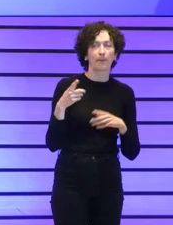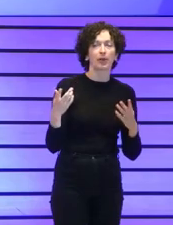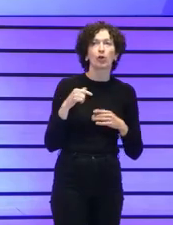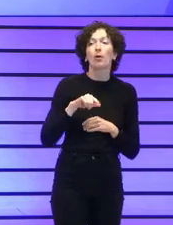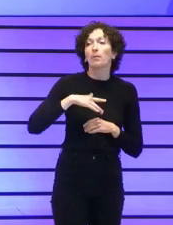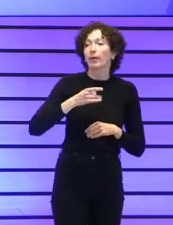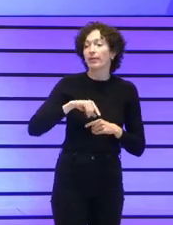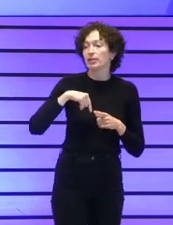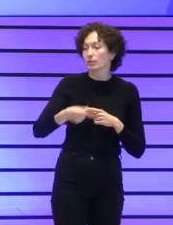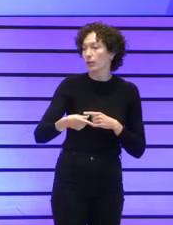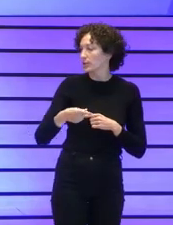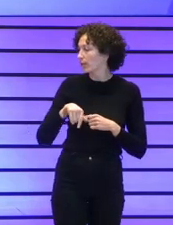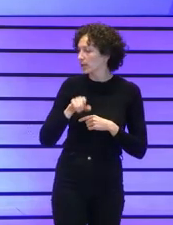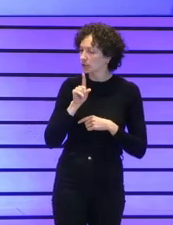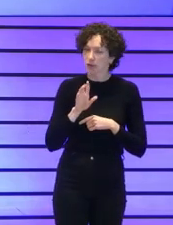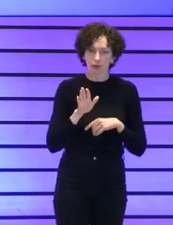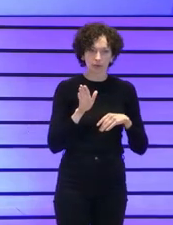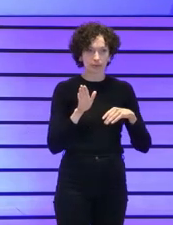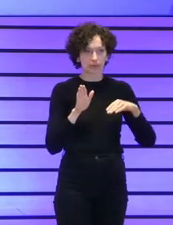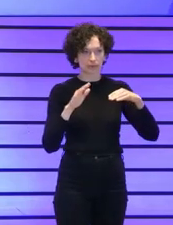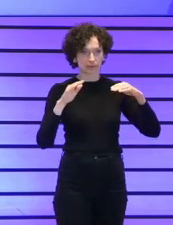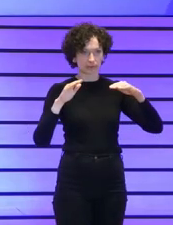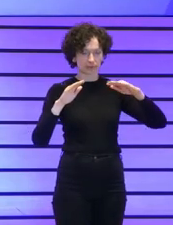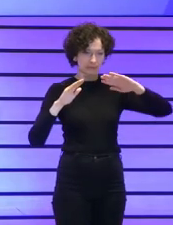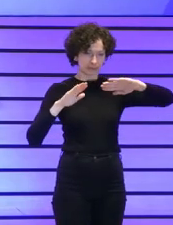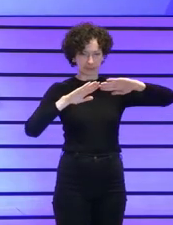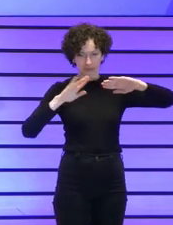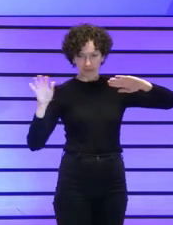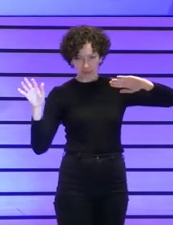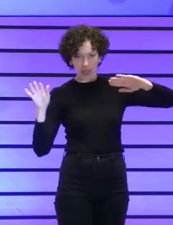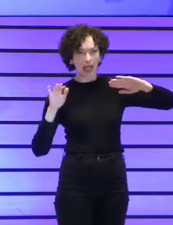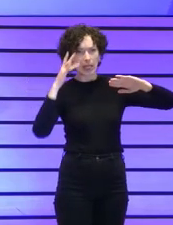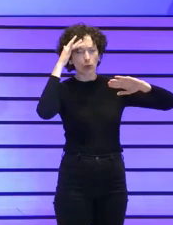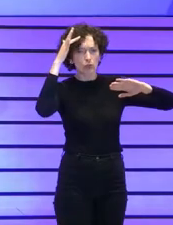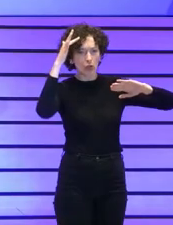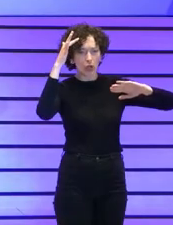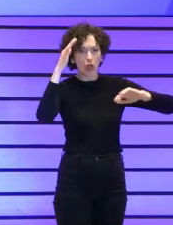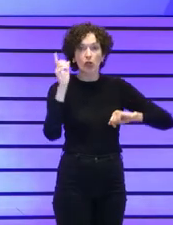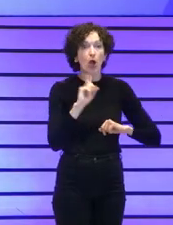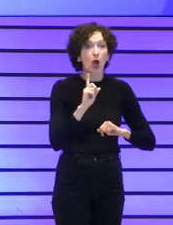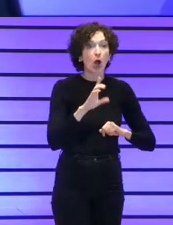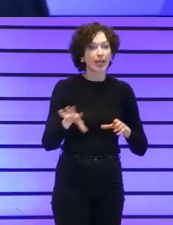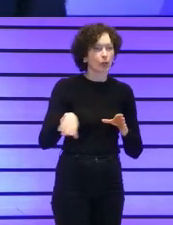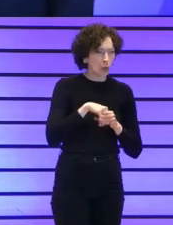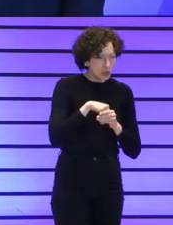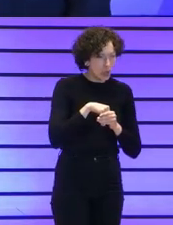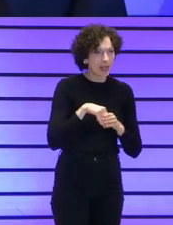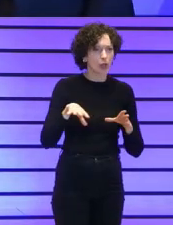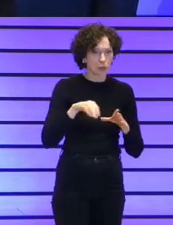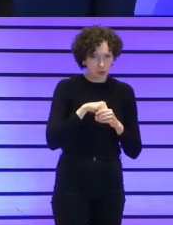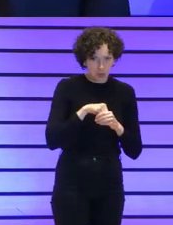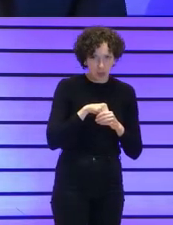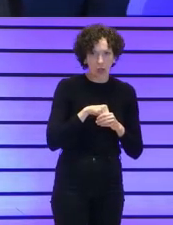medio, tapa esto y dice, ah, ilusión. Ah, no, no, no. ¿Qué es inclusión? Es